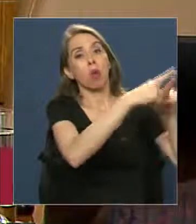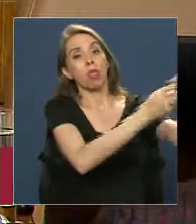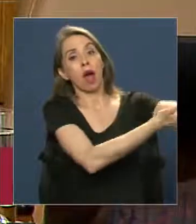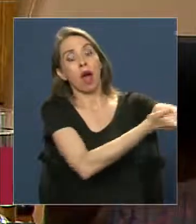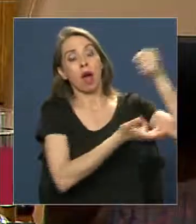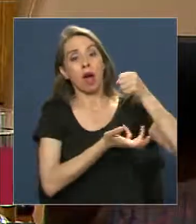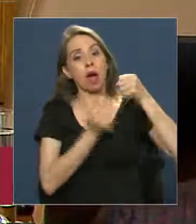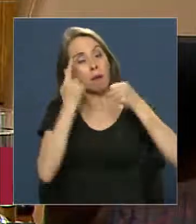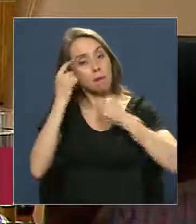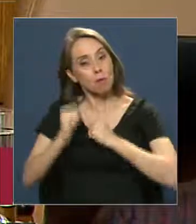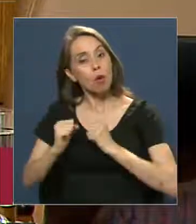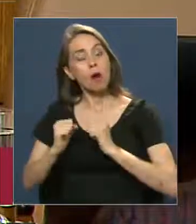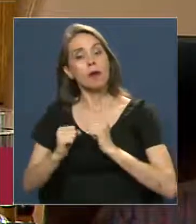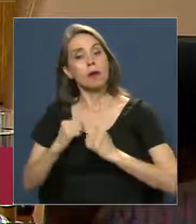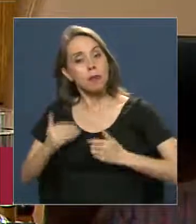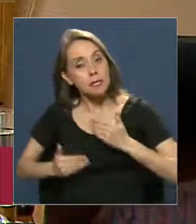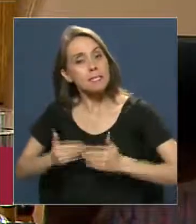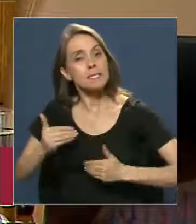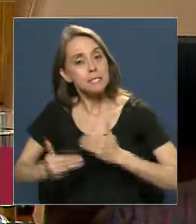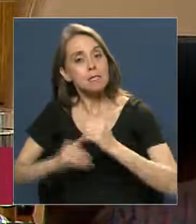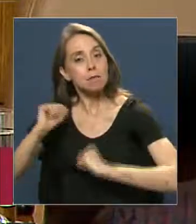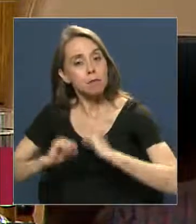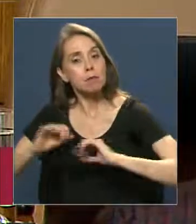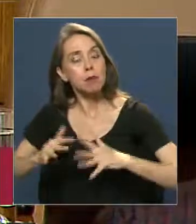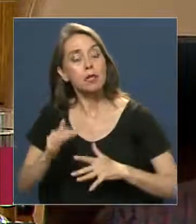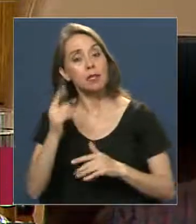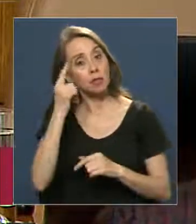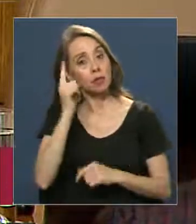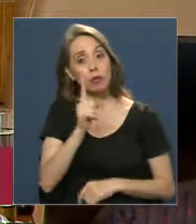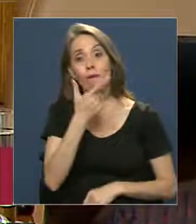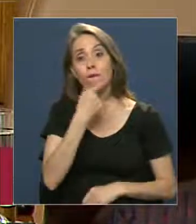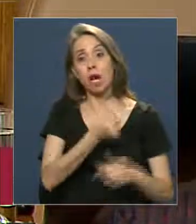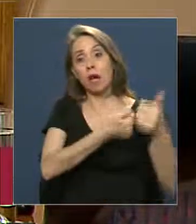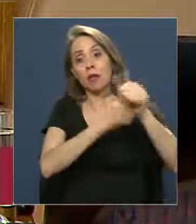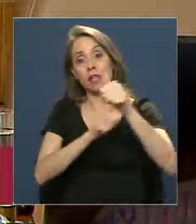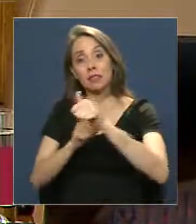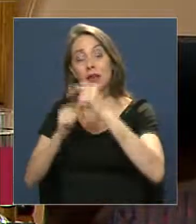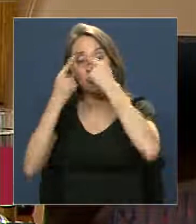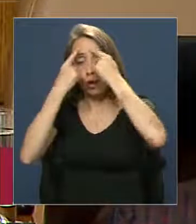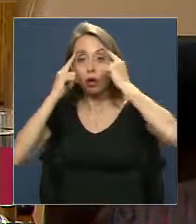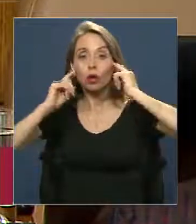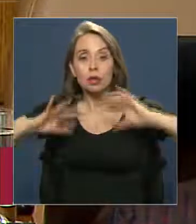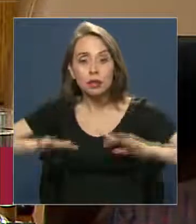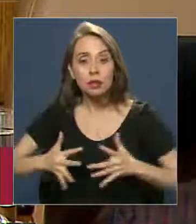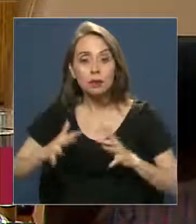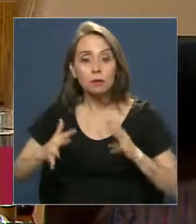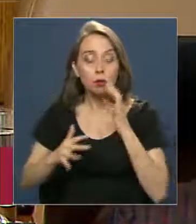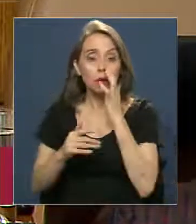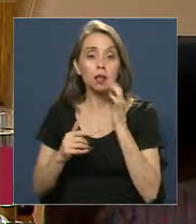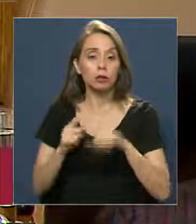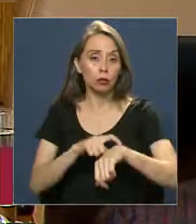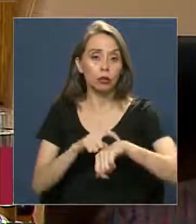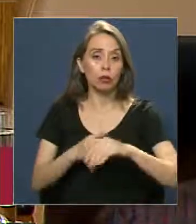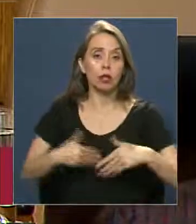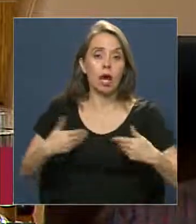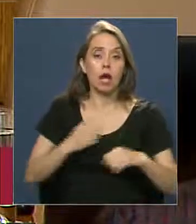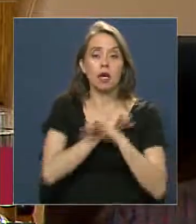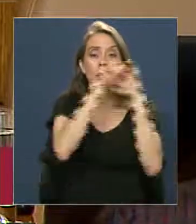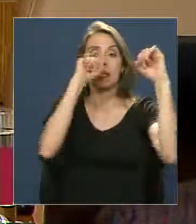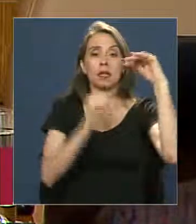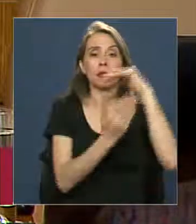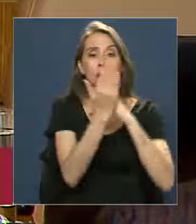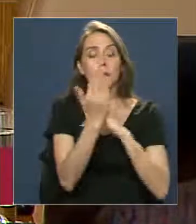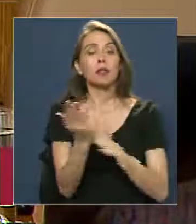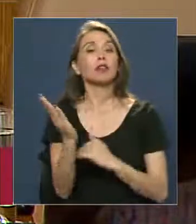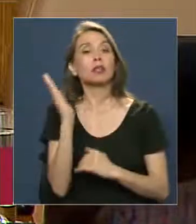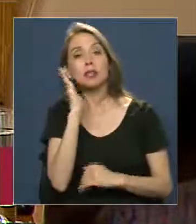pensar de que los desafíos no son fáciles, significan un esfuerzo, como todo, levantarse muy temprano, pero acostarse